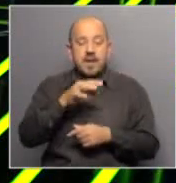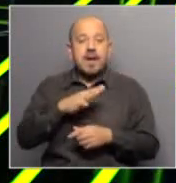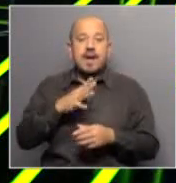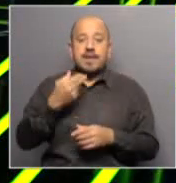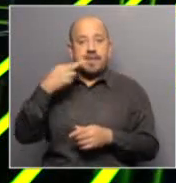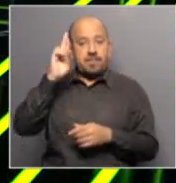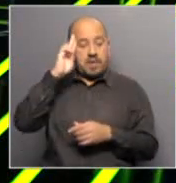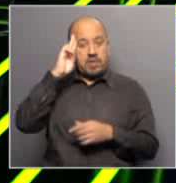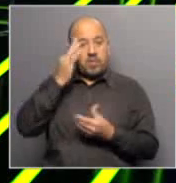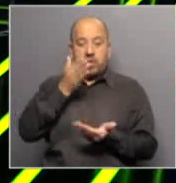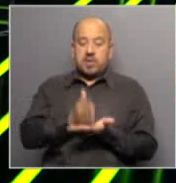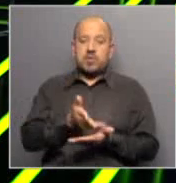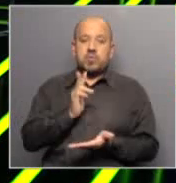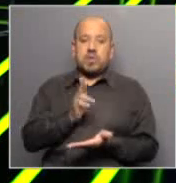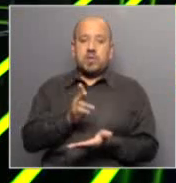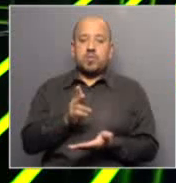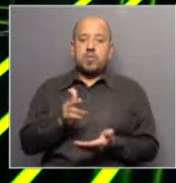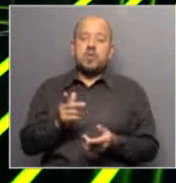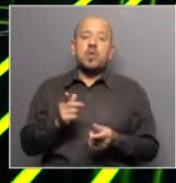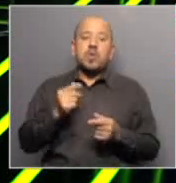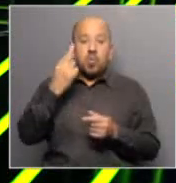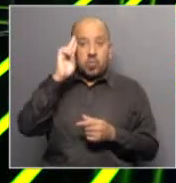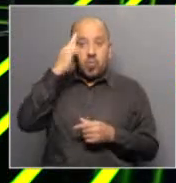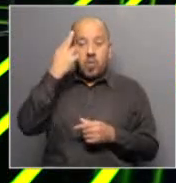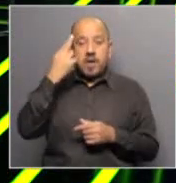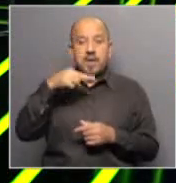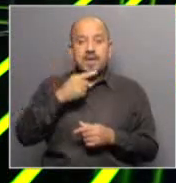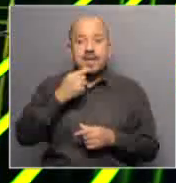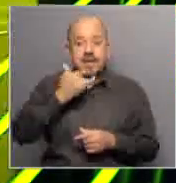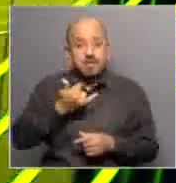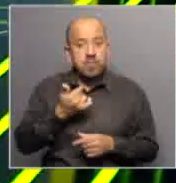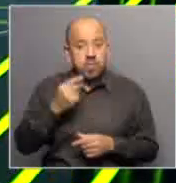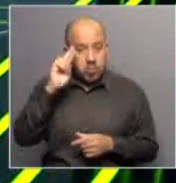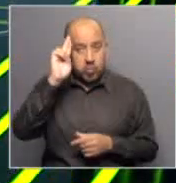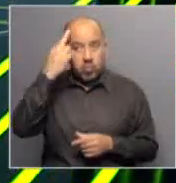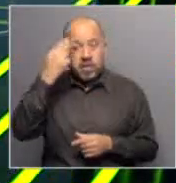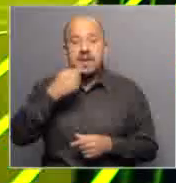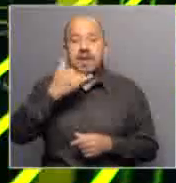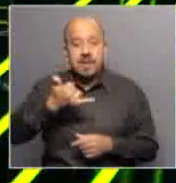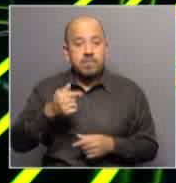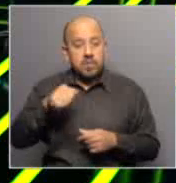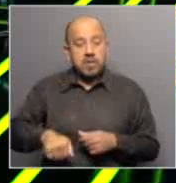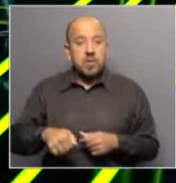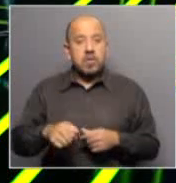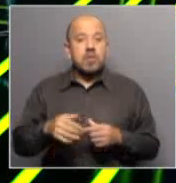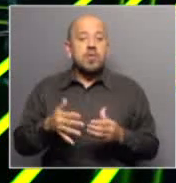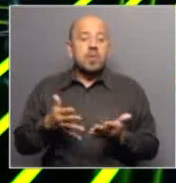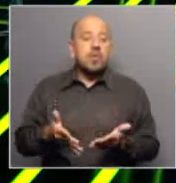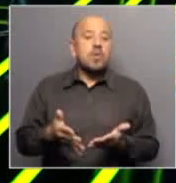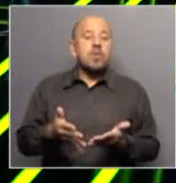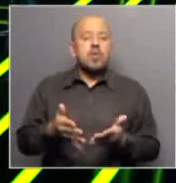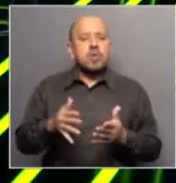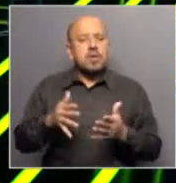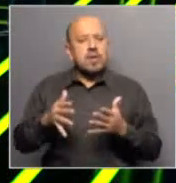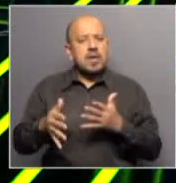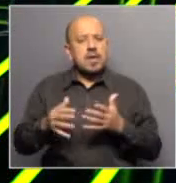a los derechos humanos. Uruguay fue ejemplo en esto hasta tal punto que